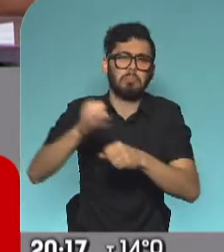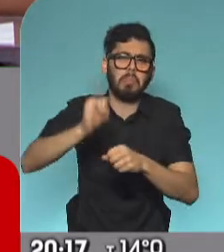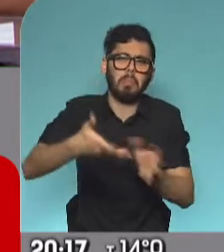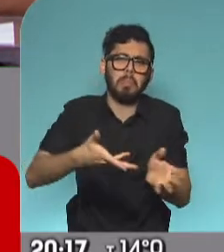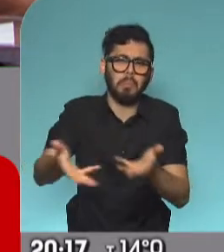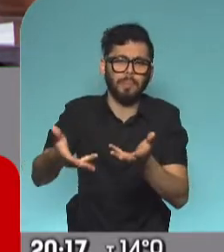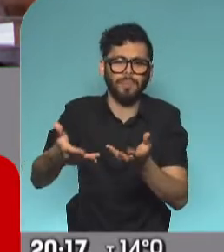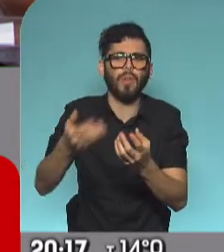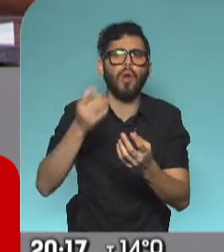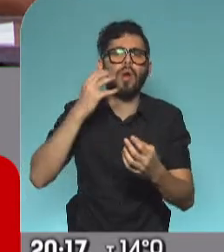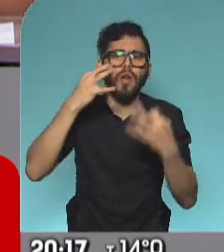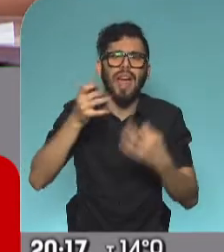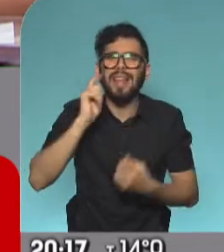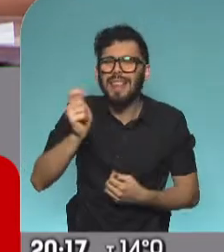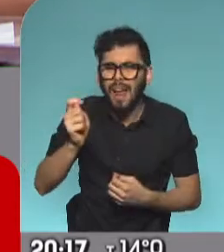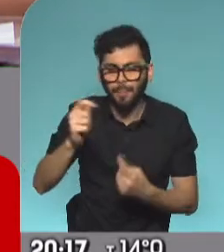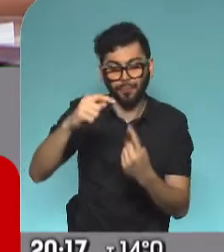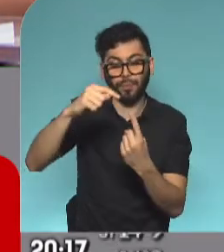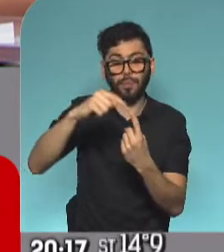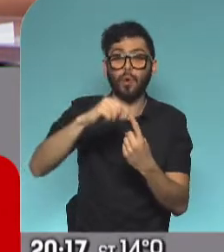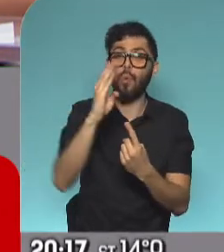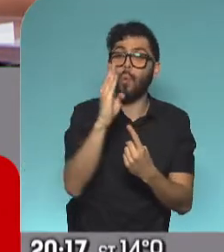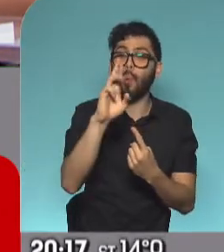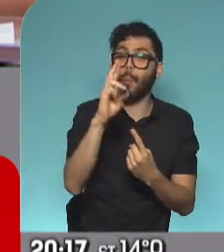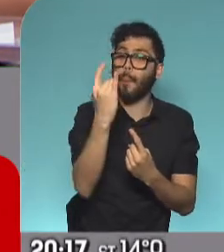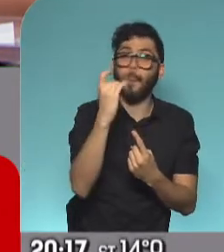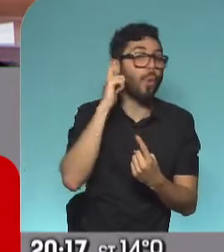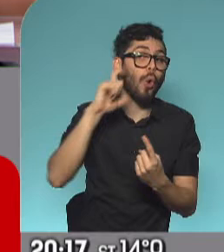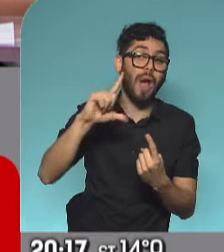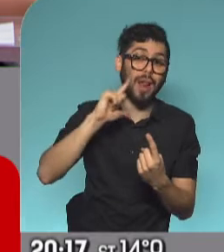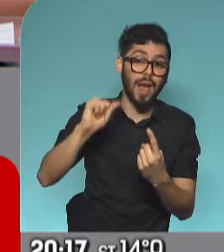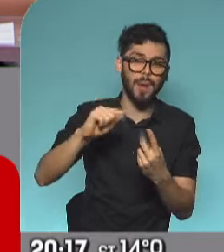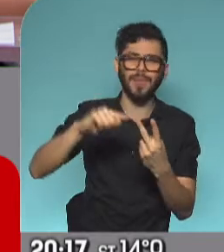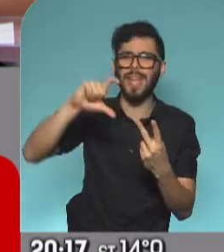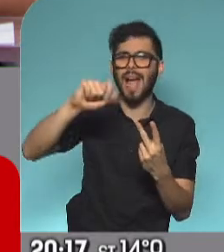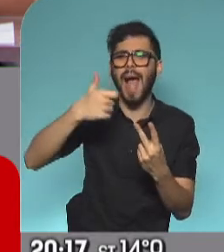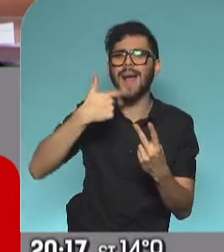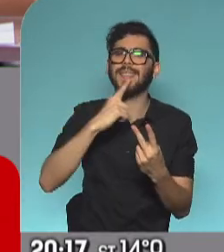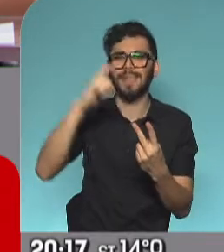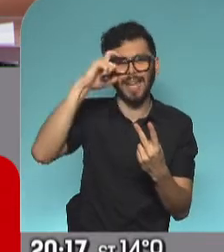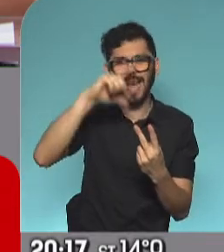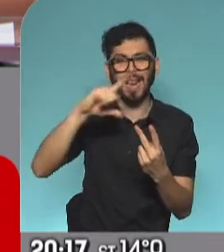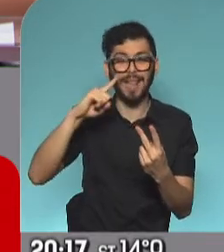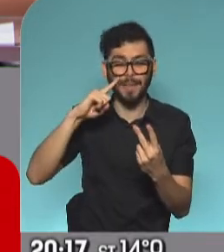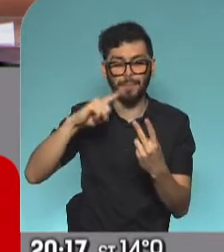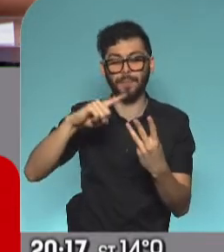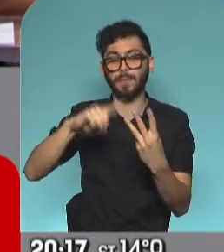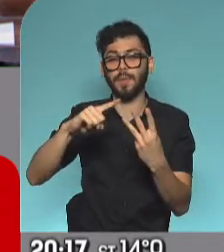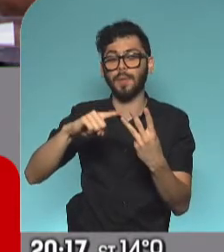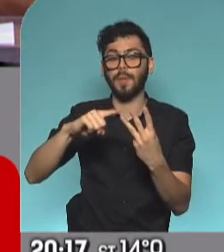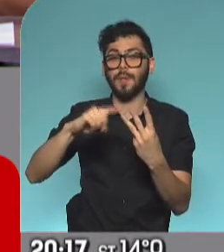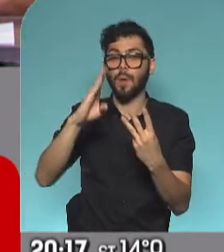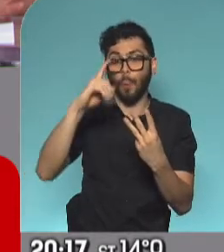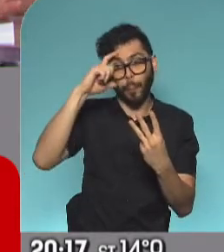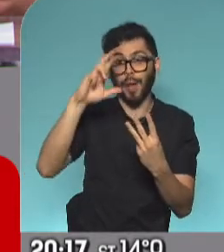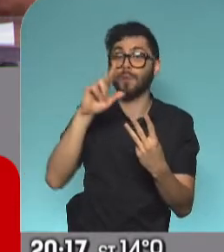Bertuzzi y de Castelli. Castelli es un poco menos nombrado, pero también es muy importante porque desde un juzgado de San Martín pasa a Comodoro Pi y tiene